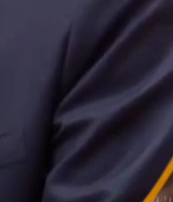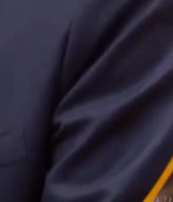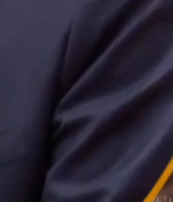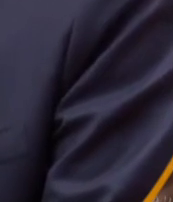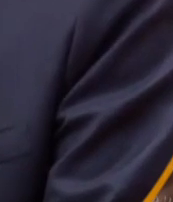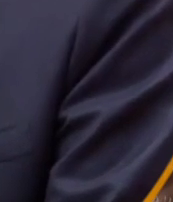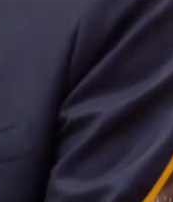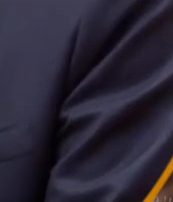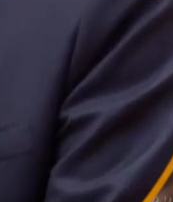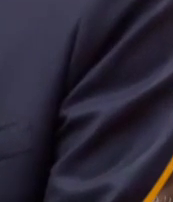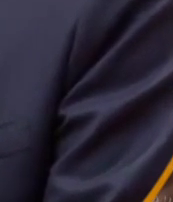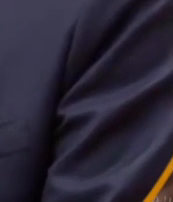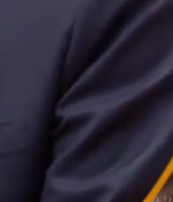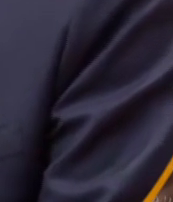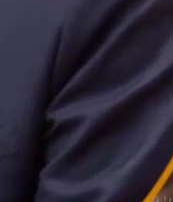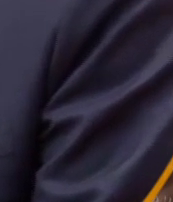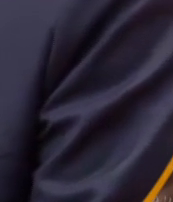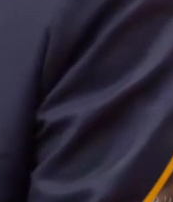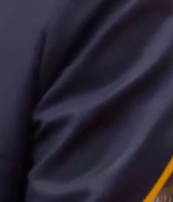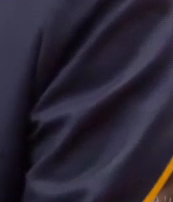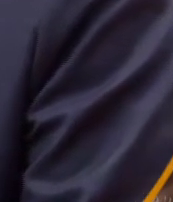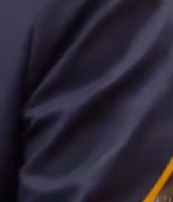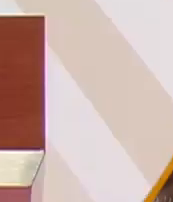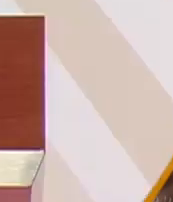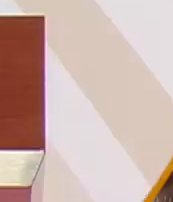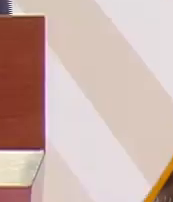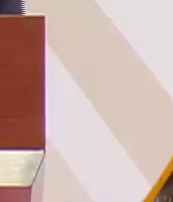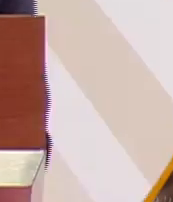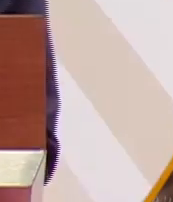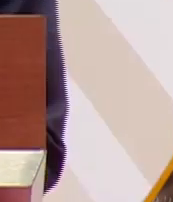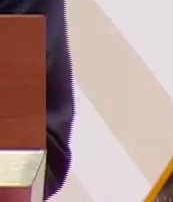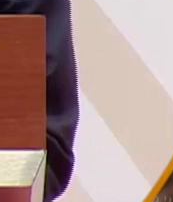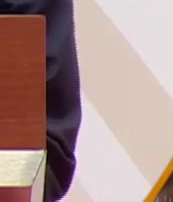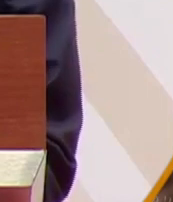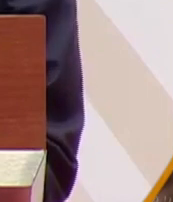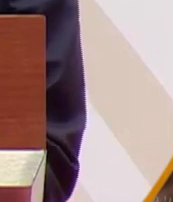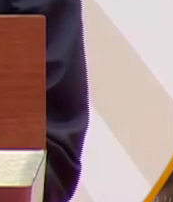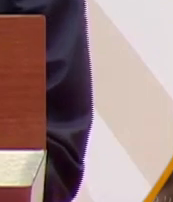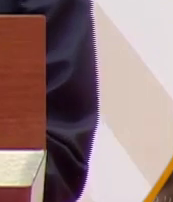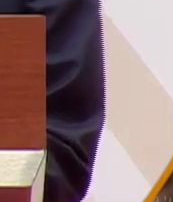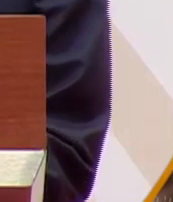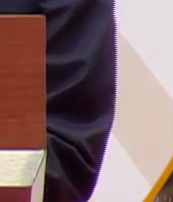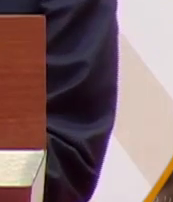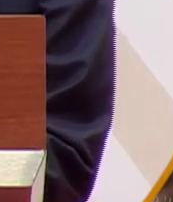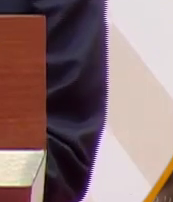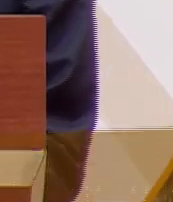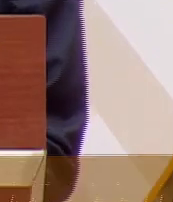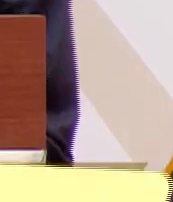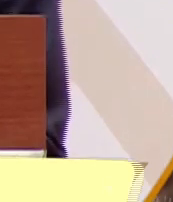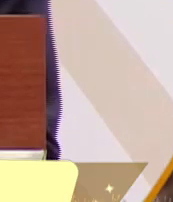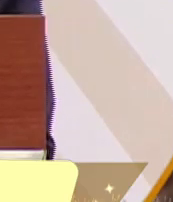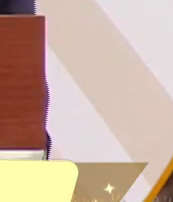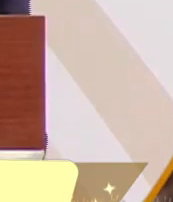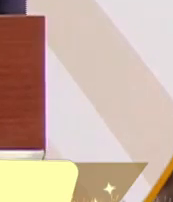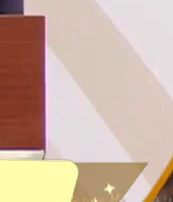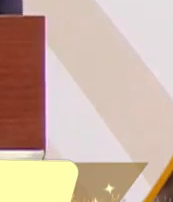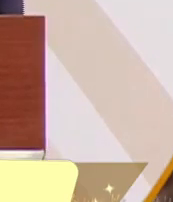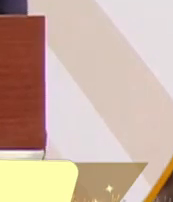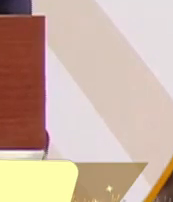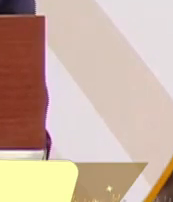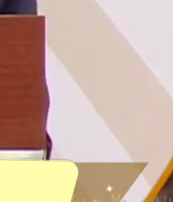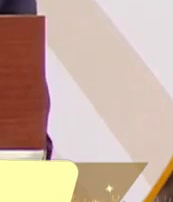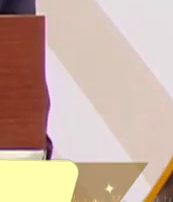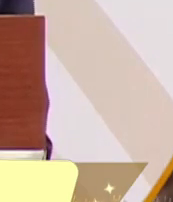eliminación de aguinaldos no habrá aguinaldos en diciembre si es que crees que ser funciona de estallido pues no tanto ahora por la 4 t